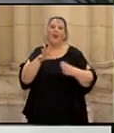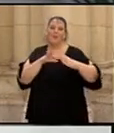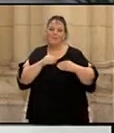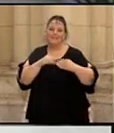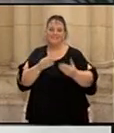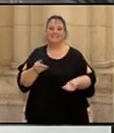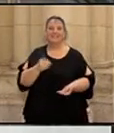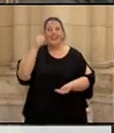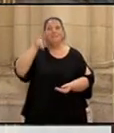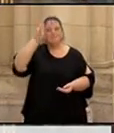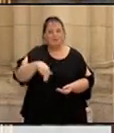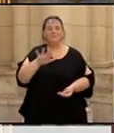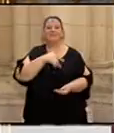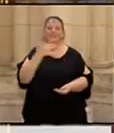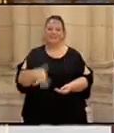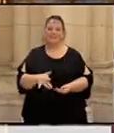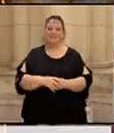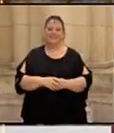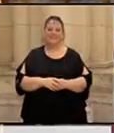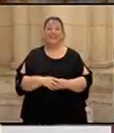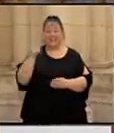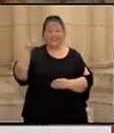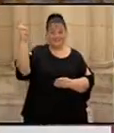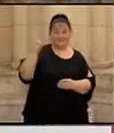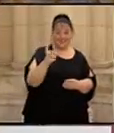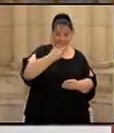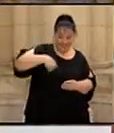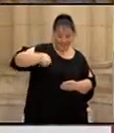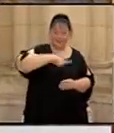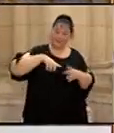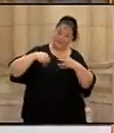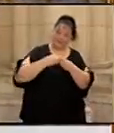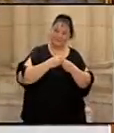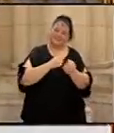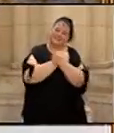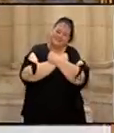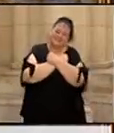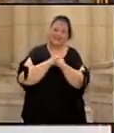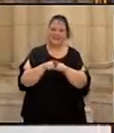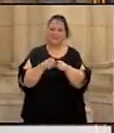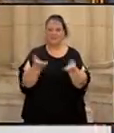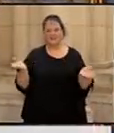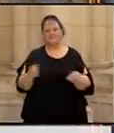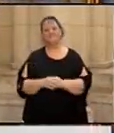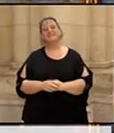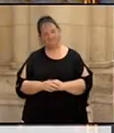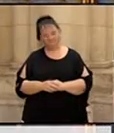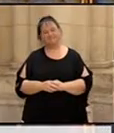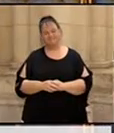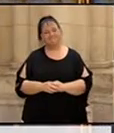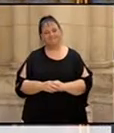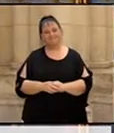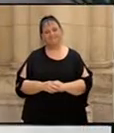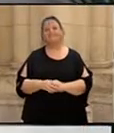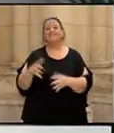compasión, es misericordia. Y viene a nosotros, queridos hermanos. Sí,